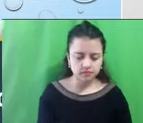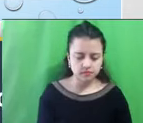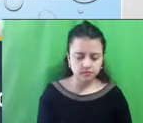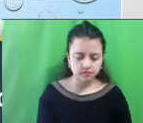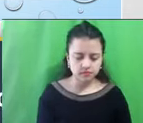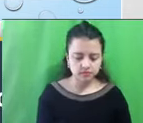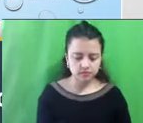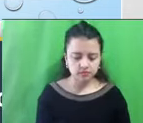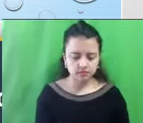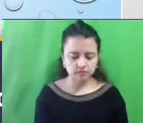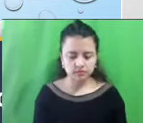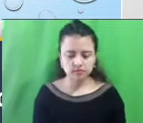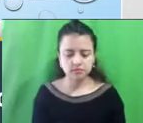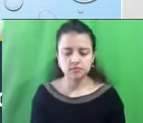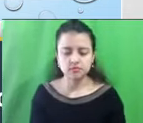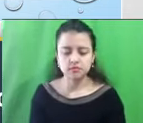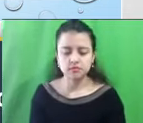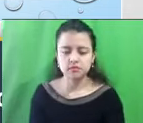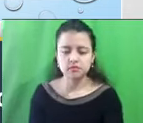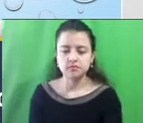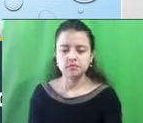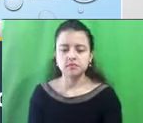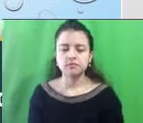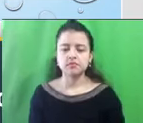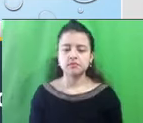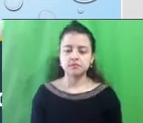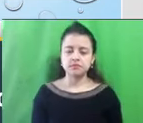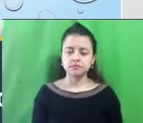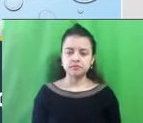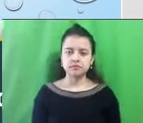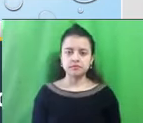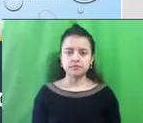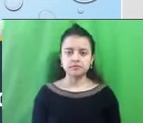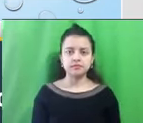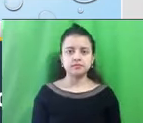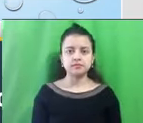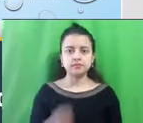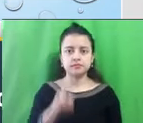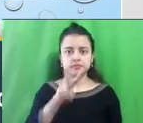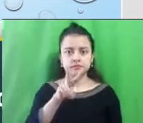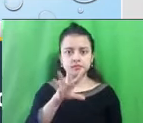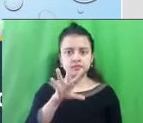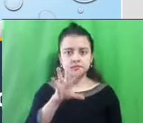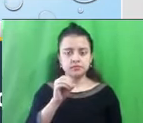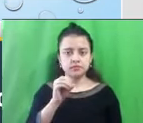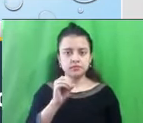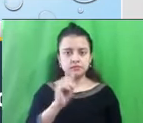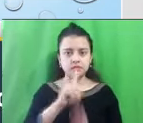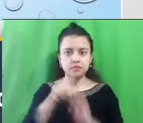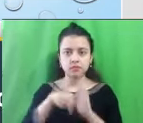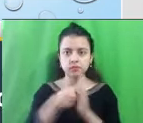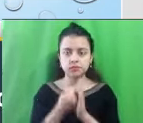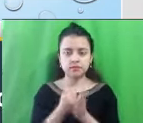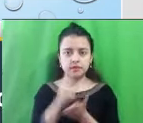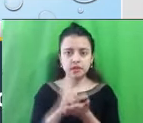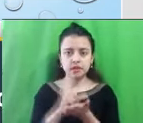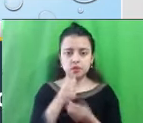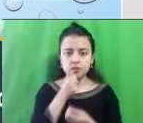menos 205 litros por segundo. Pero necesitamos hacer que esas plantas sean más eficientes. Y ya les decimos de qué